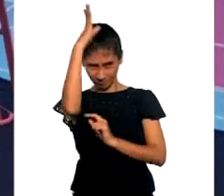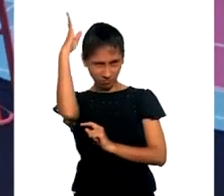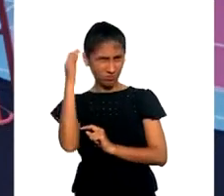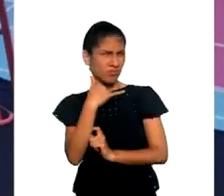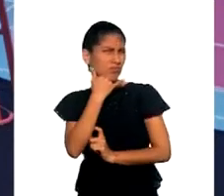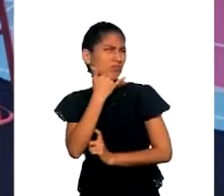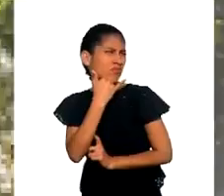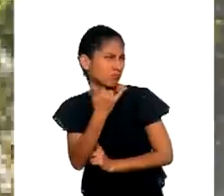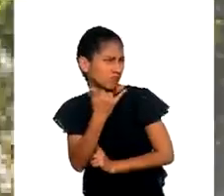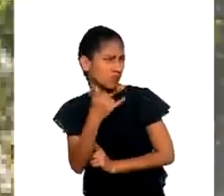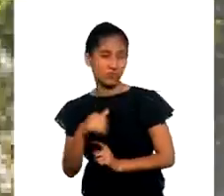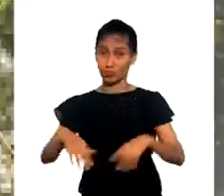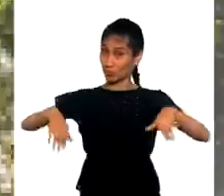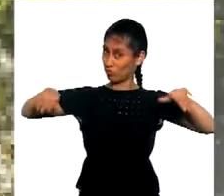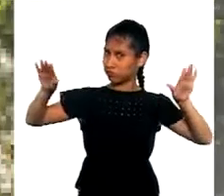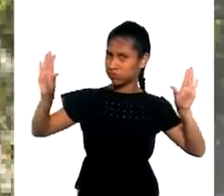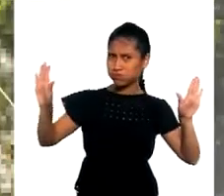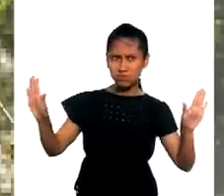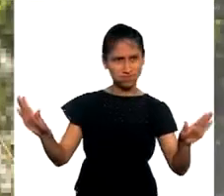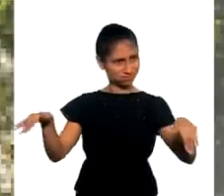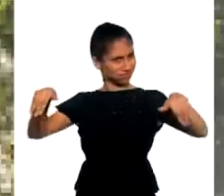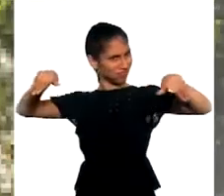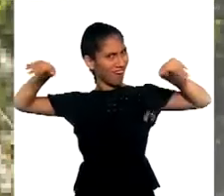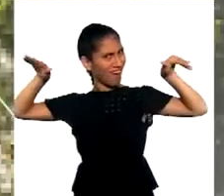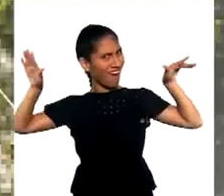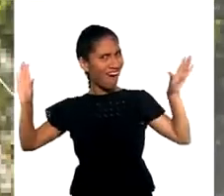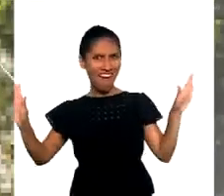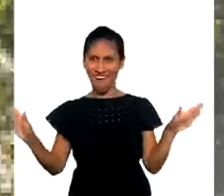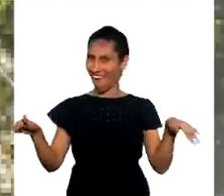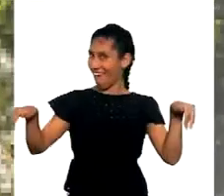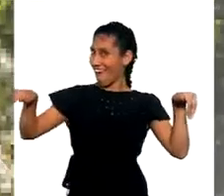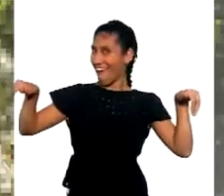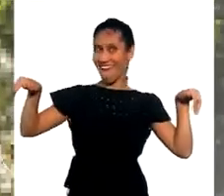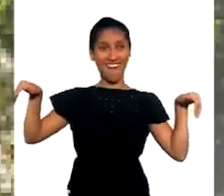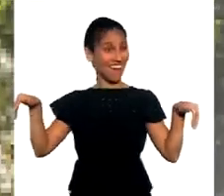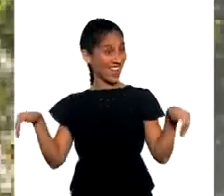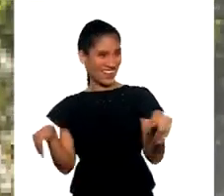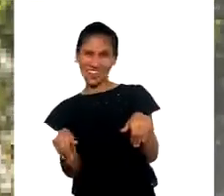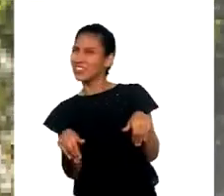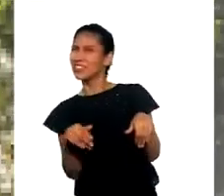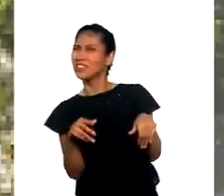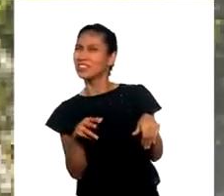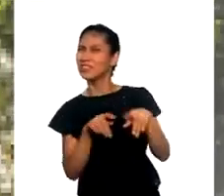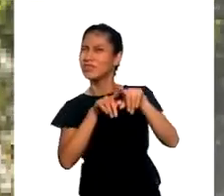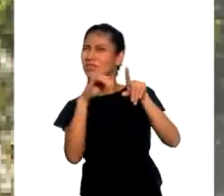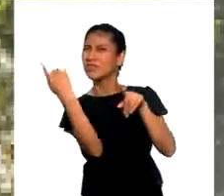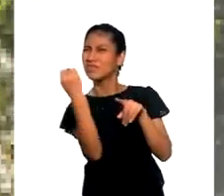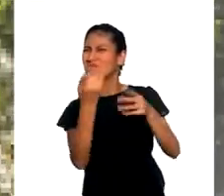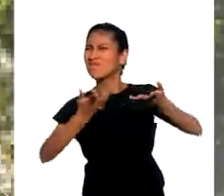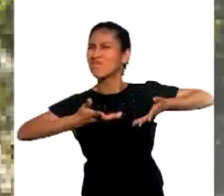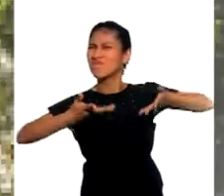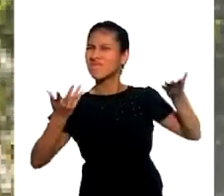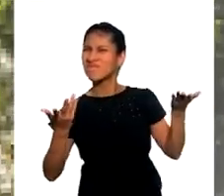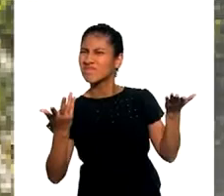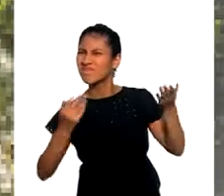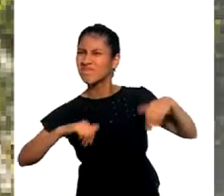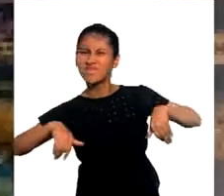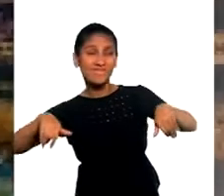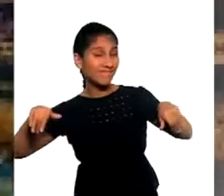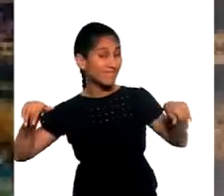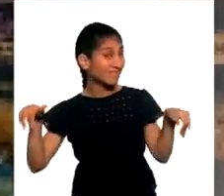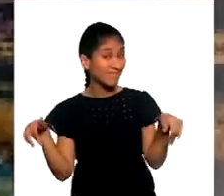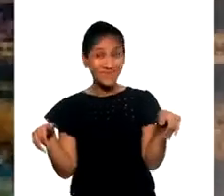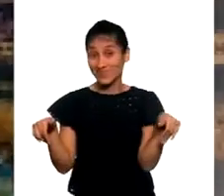pasado tantas no más de la cual es la urgencia mi estimado